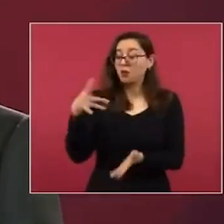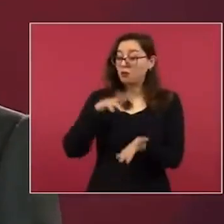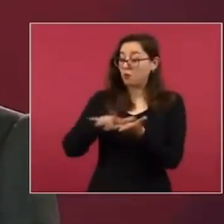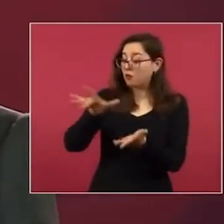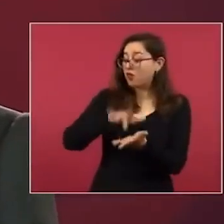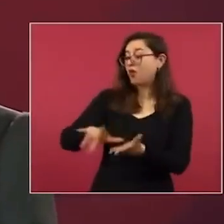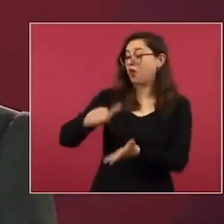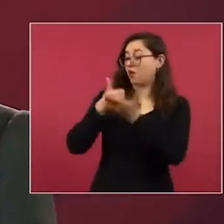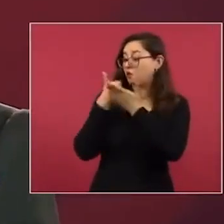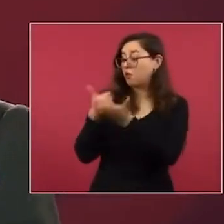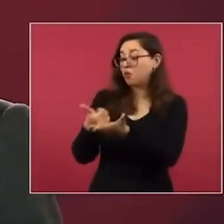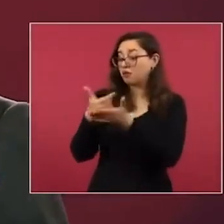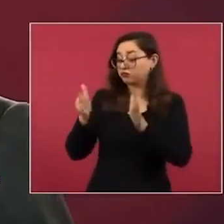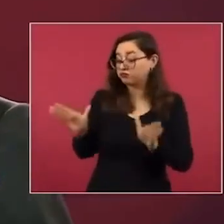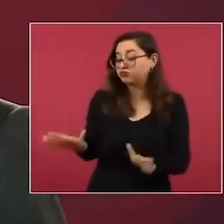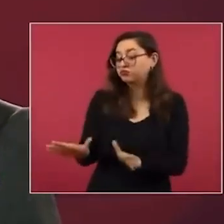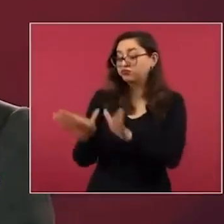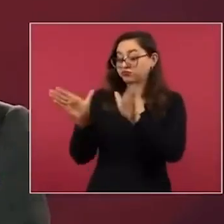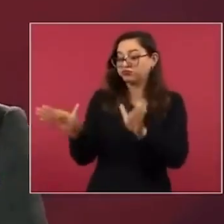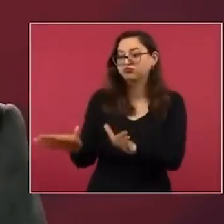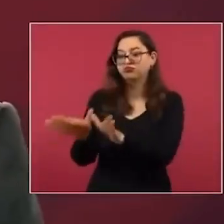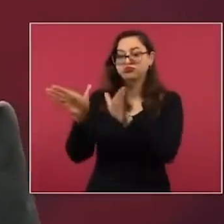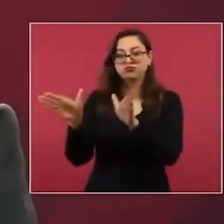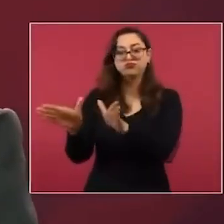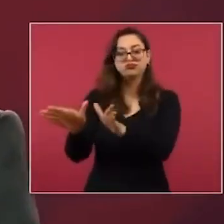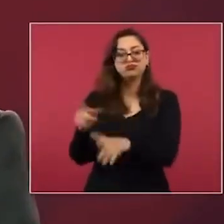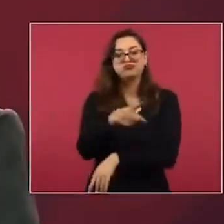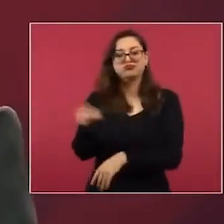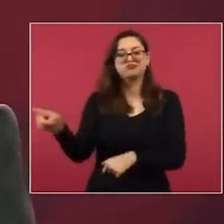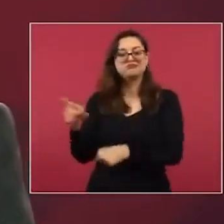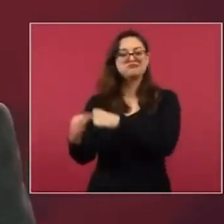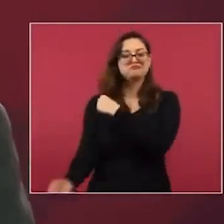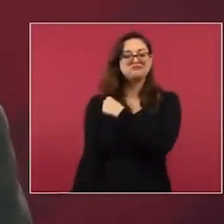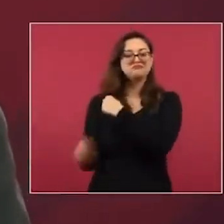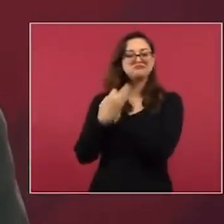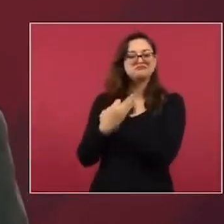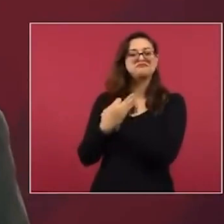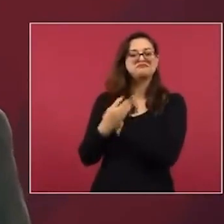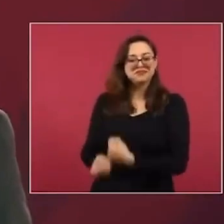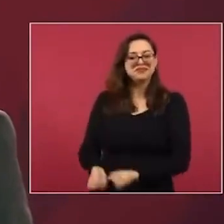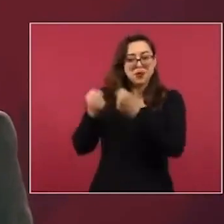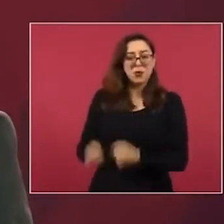de que cuando se necesite defender,